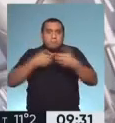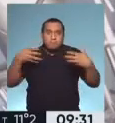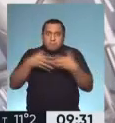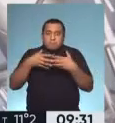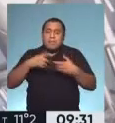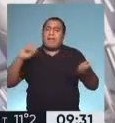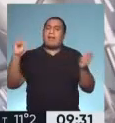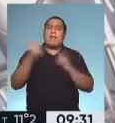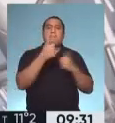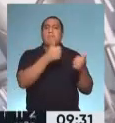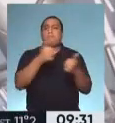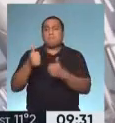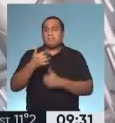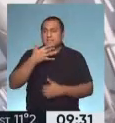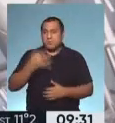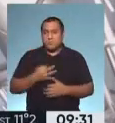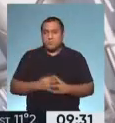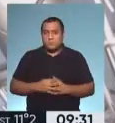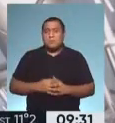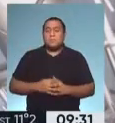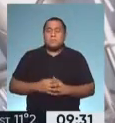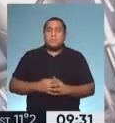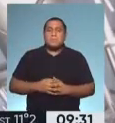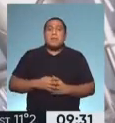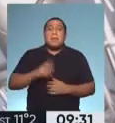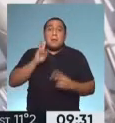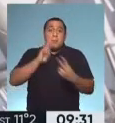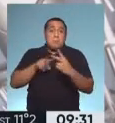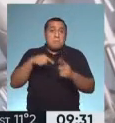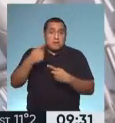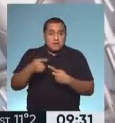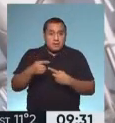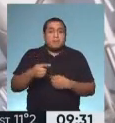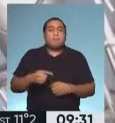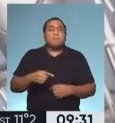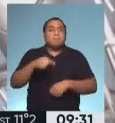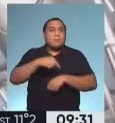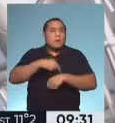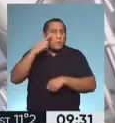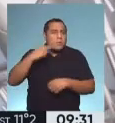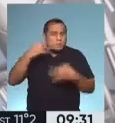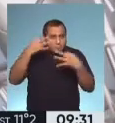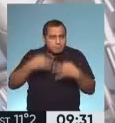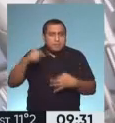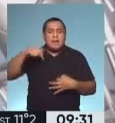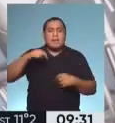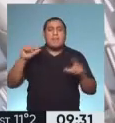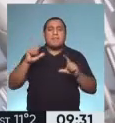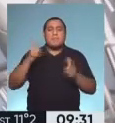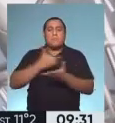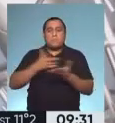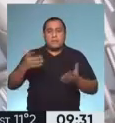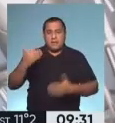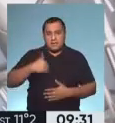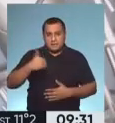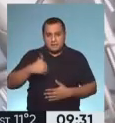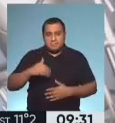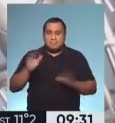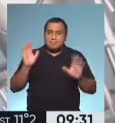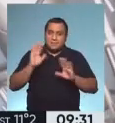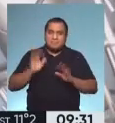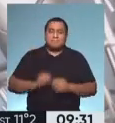transforma así que esa oportunidad no tenemos que perder la mañana nos encontramos puntualmente a las nueve aquí en la pantalla de la televisión pública que